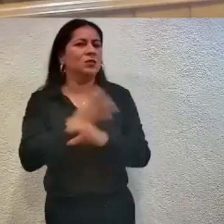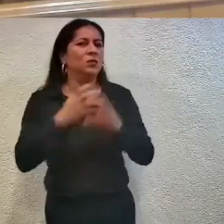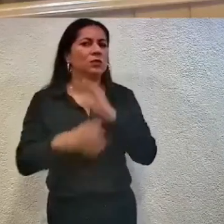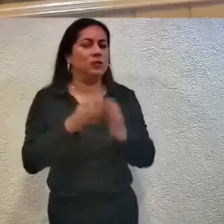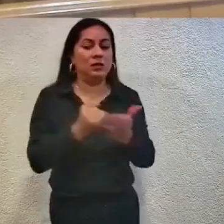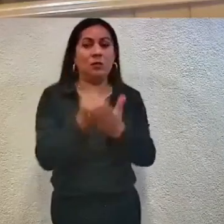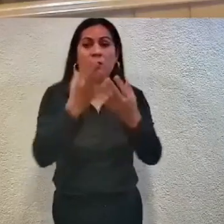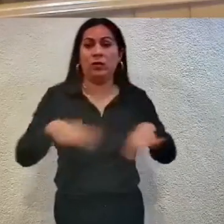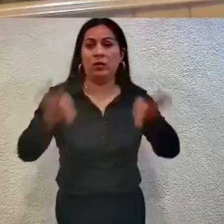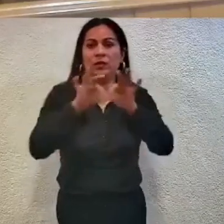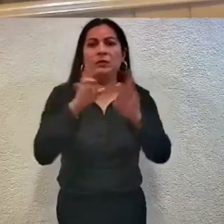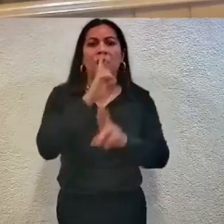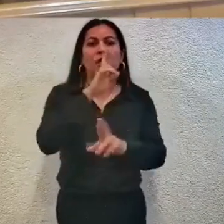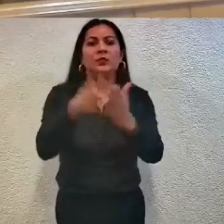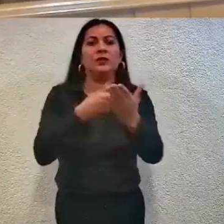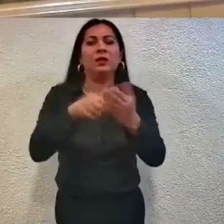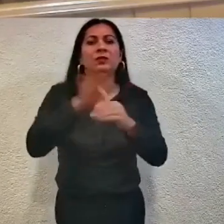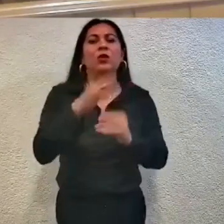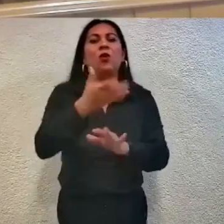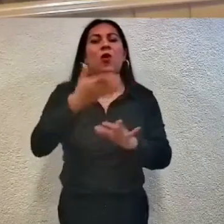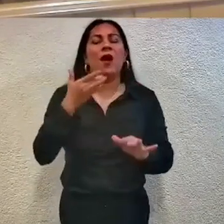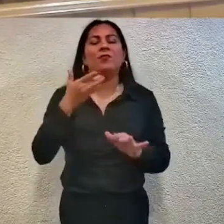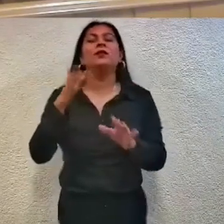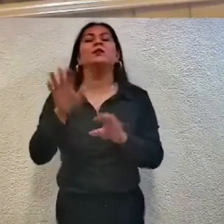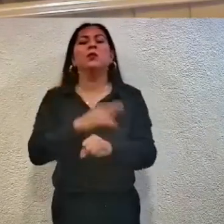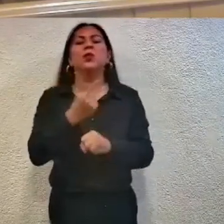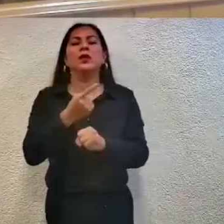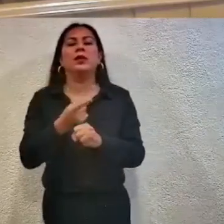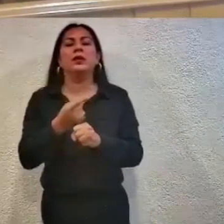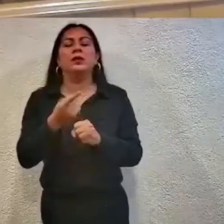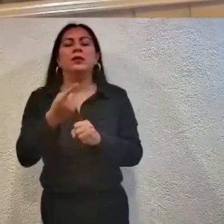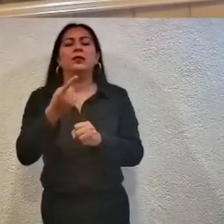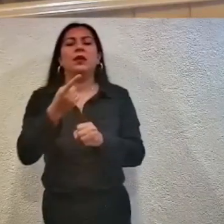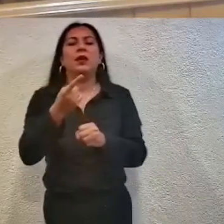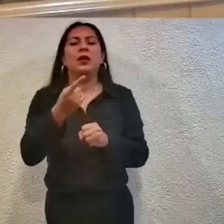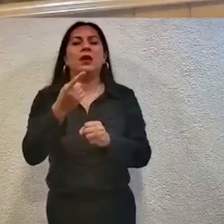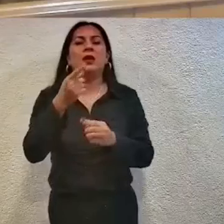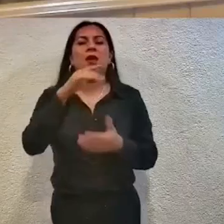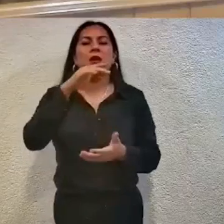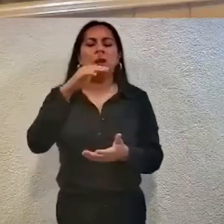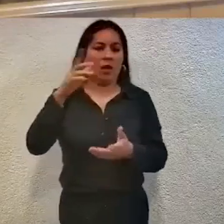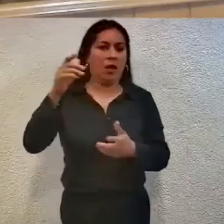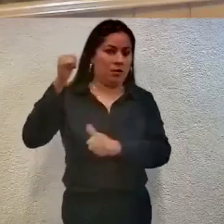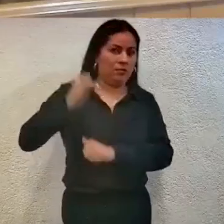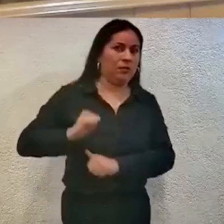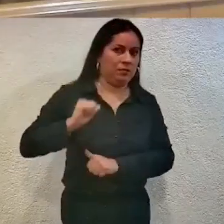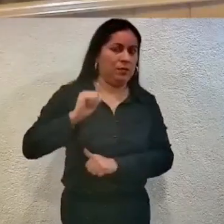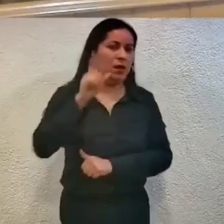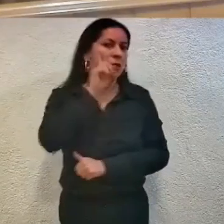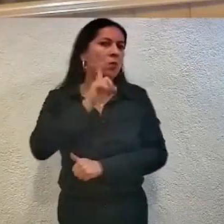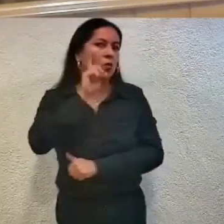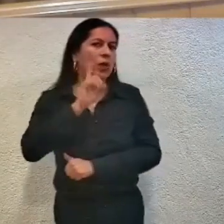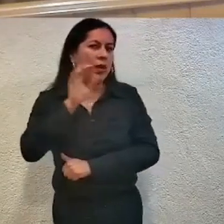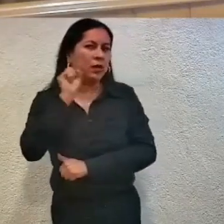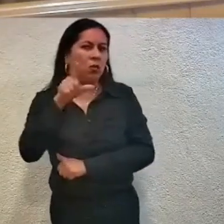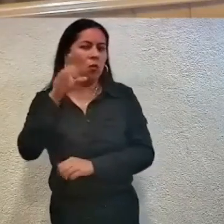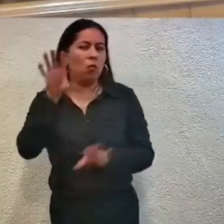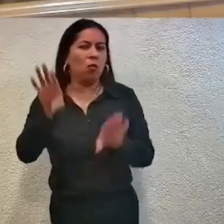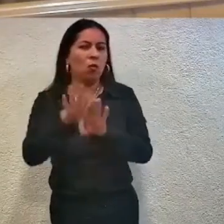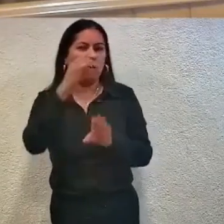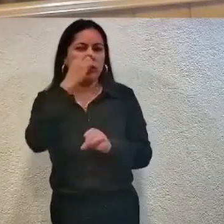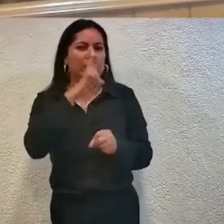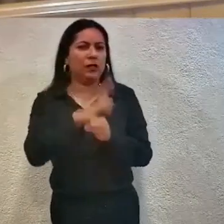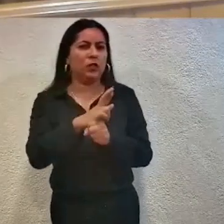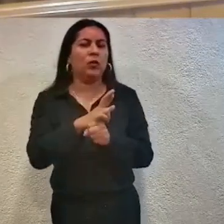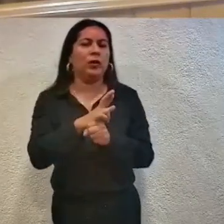siempre que esos hechos sean determinantes para el resultado de la votación. Lo anterior, porque la calidad de la funcionaria de casilla